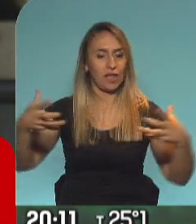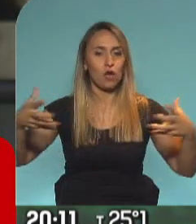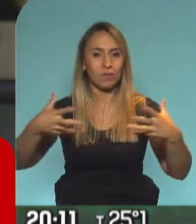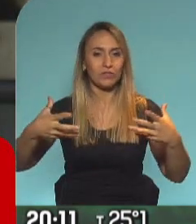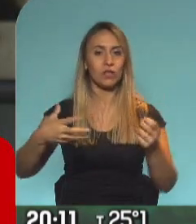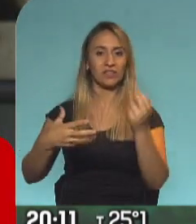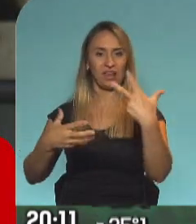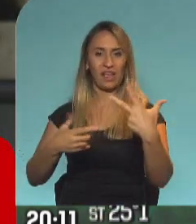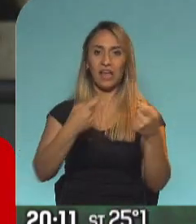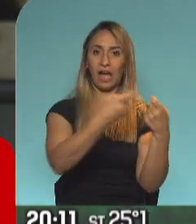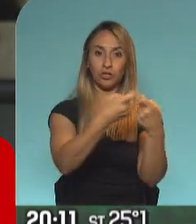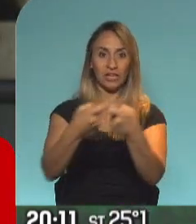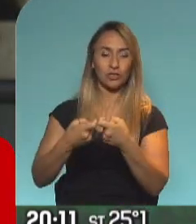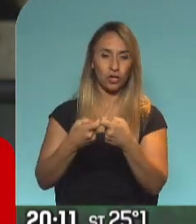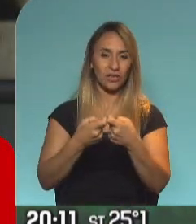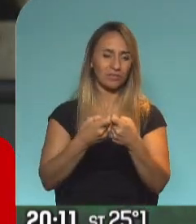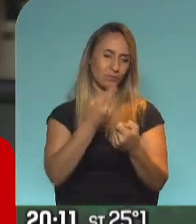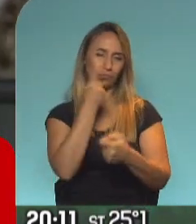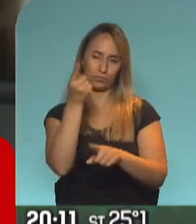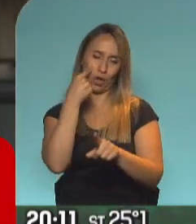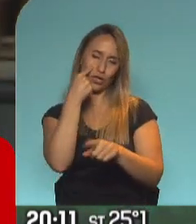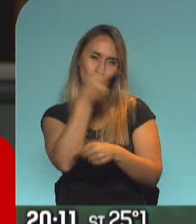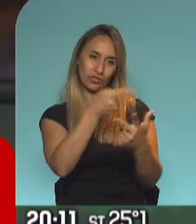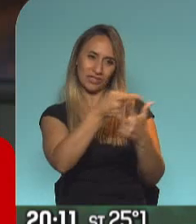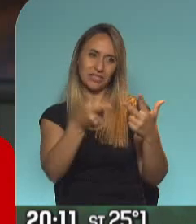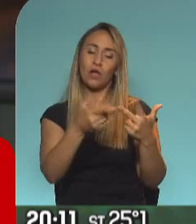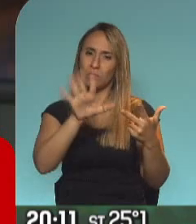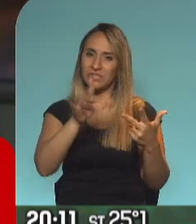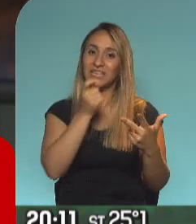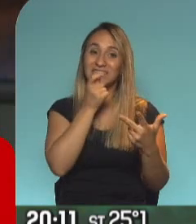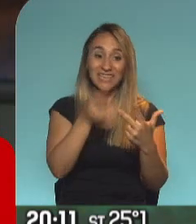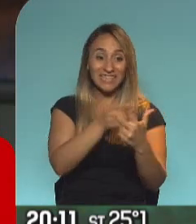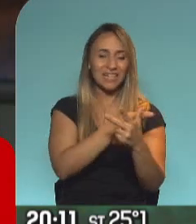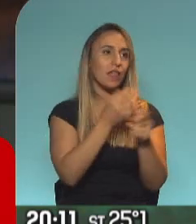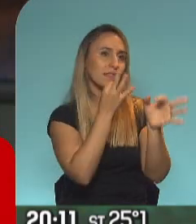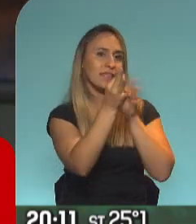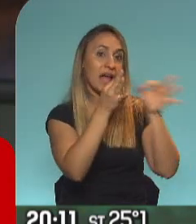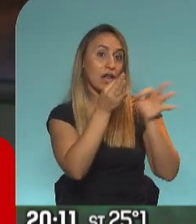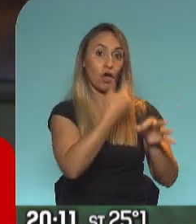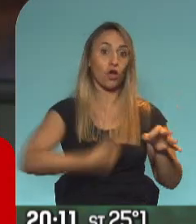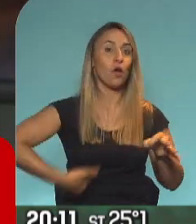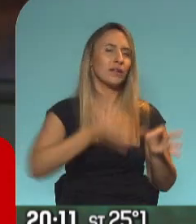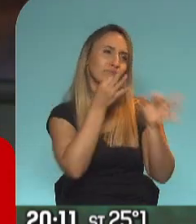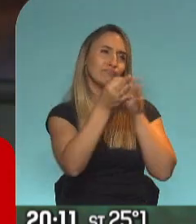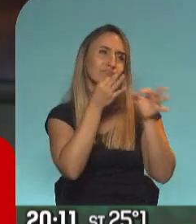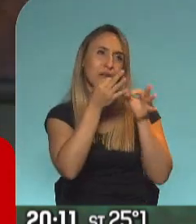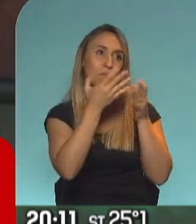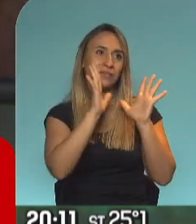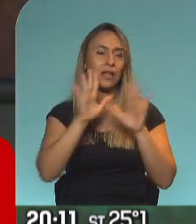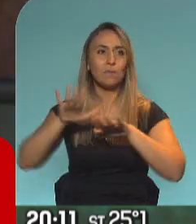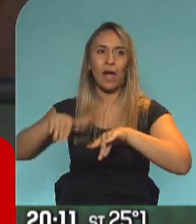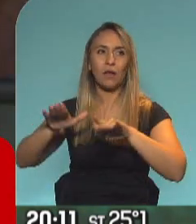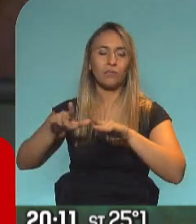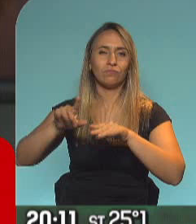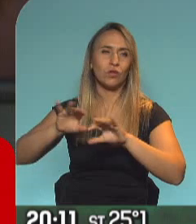enlace, que hay algún tipo de posibilidad de que mediante el diálogo con el gobierno se desactive, o ya es una medida